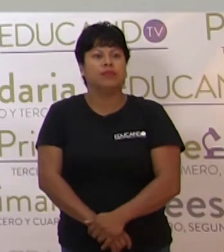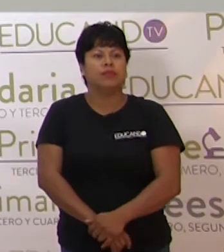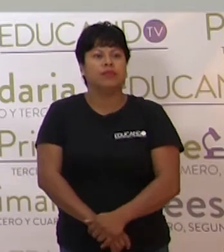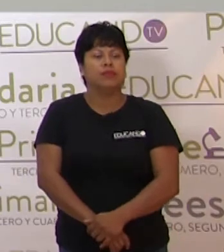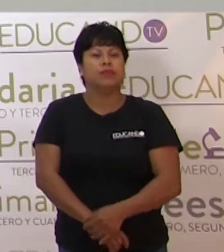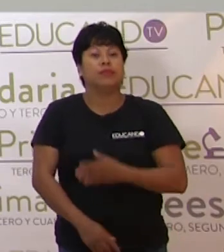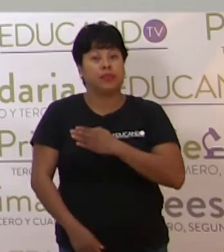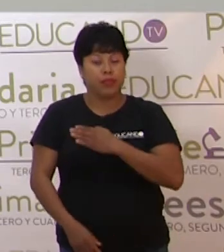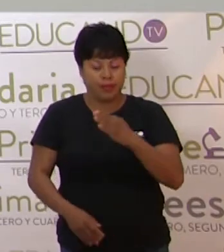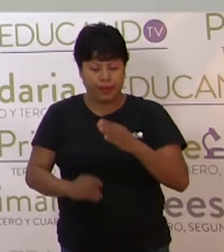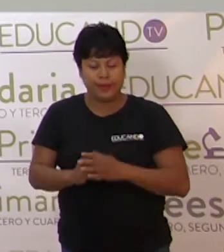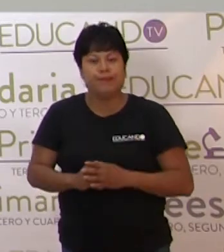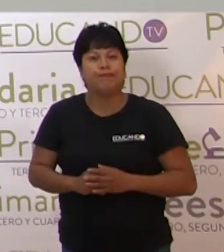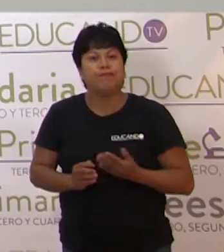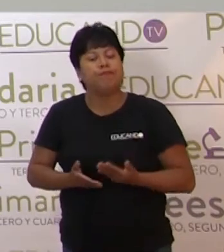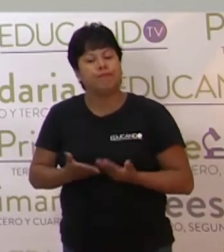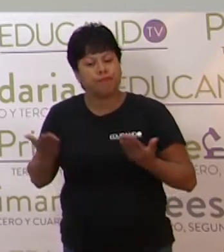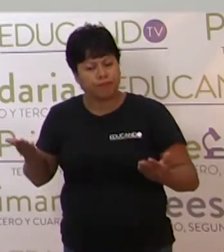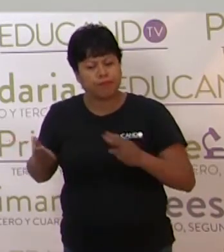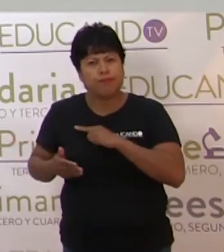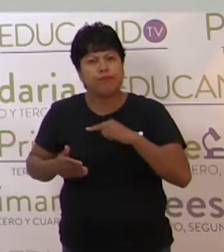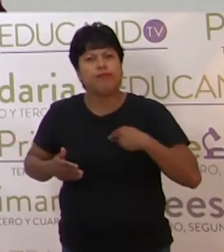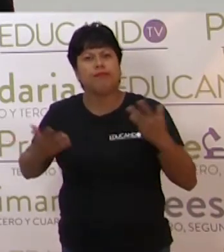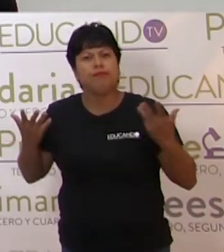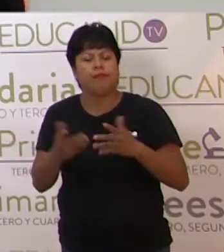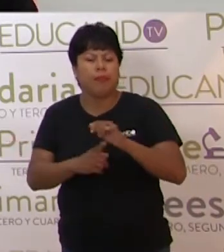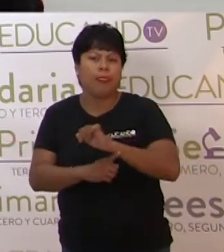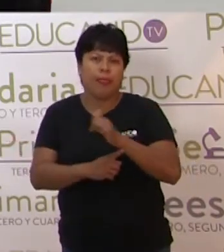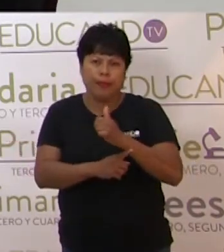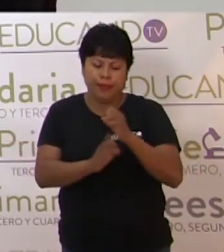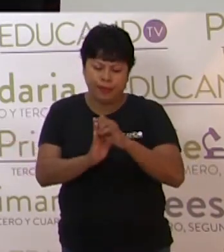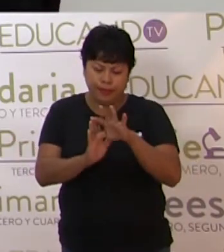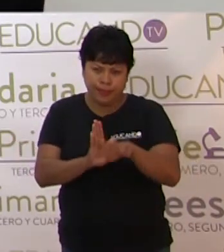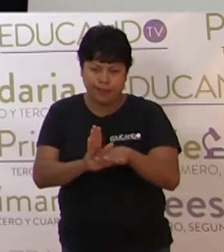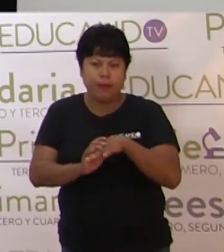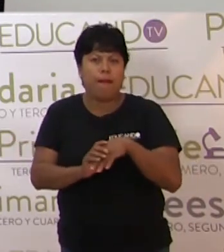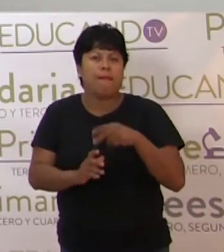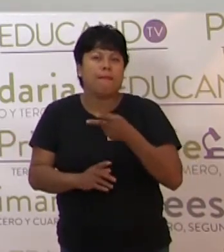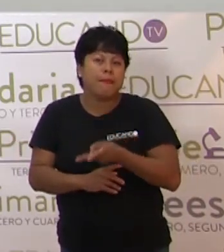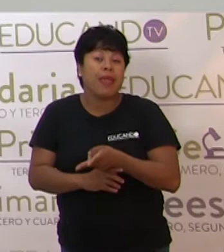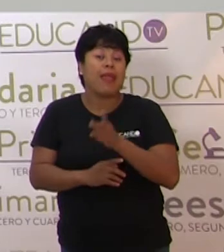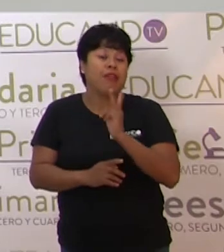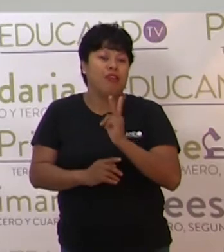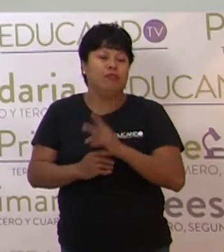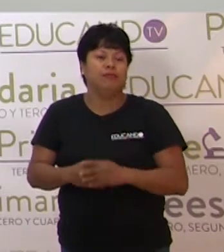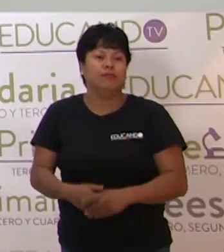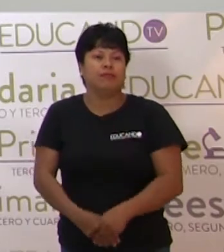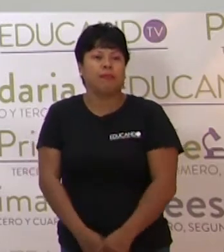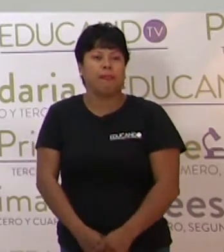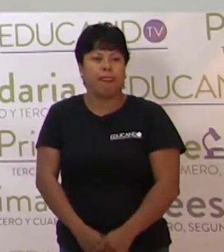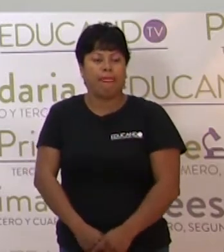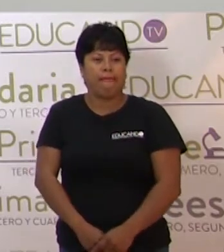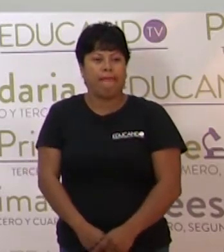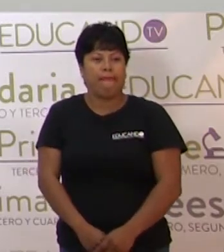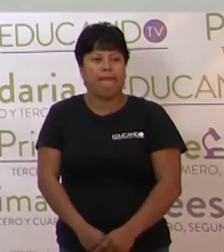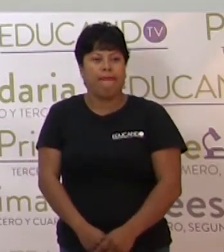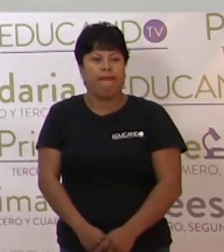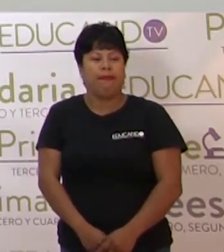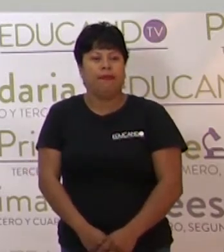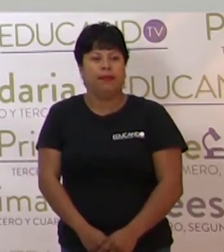bueno ahora vamos a hacer otro ejemplo pero a